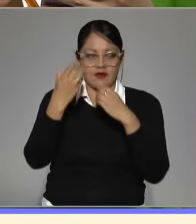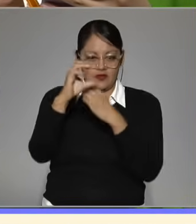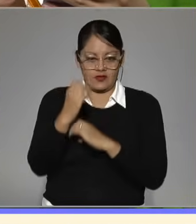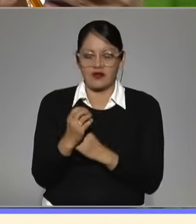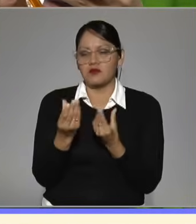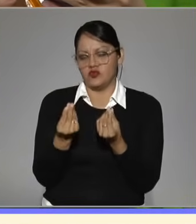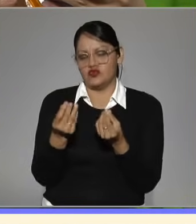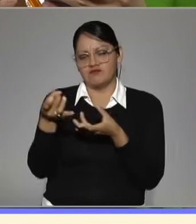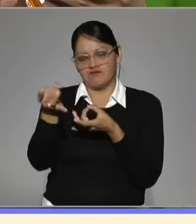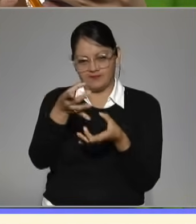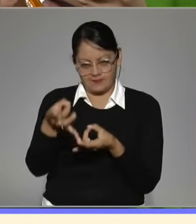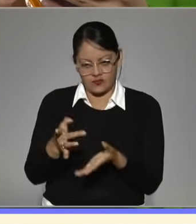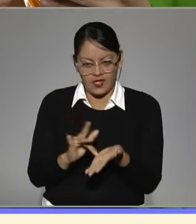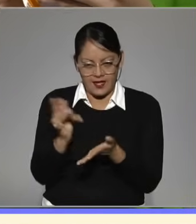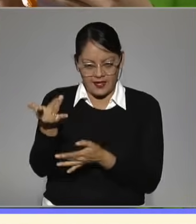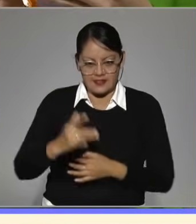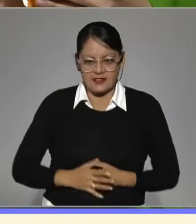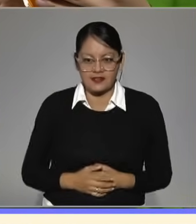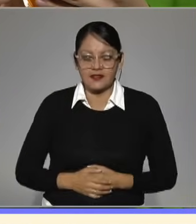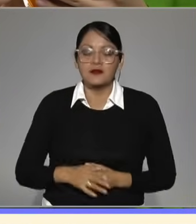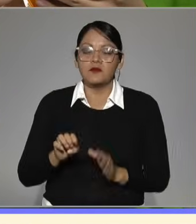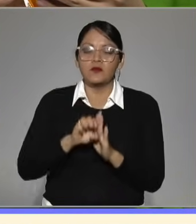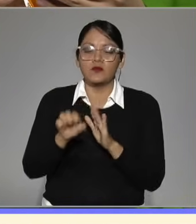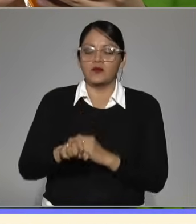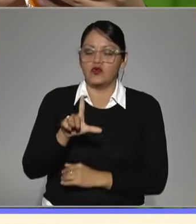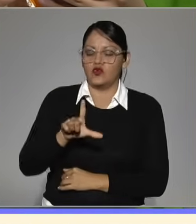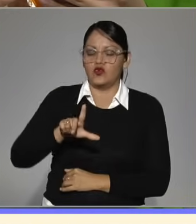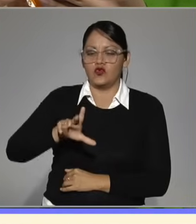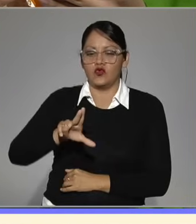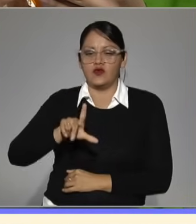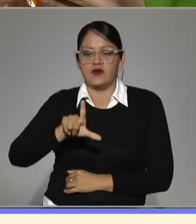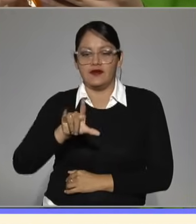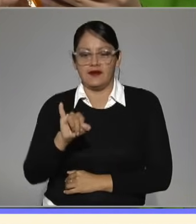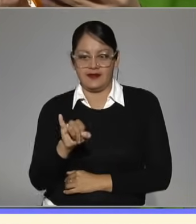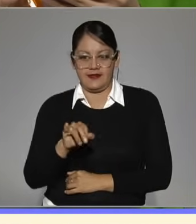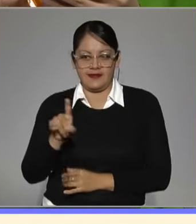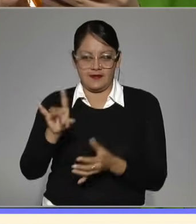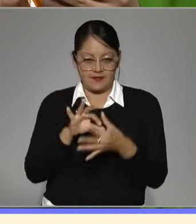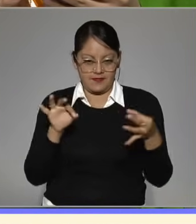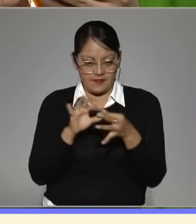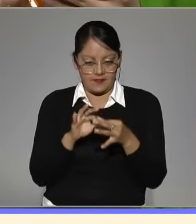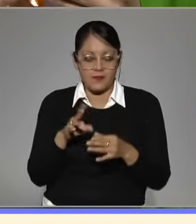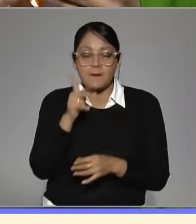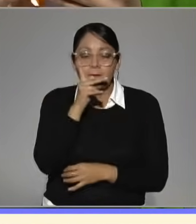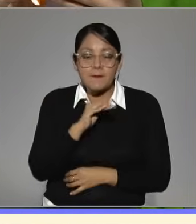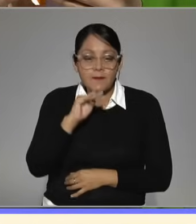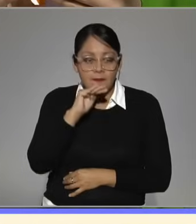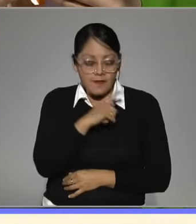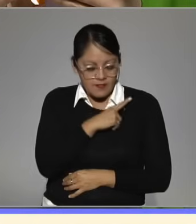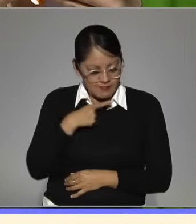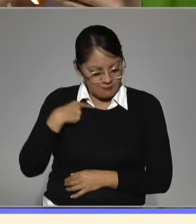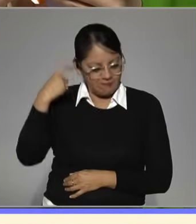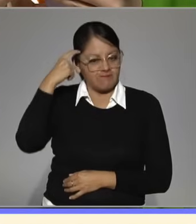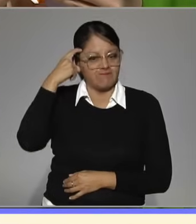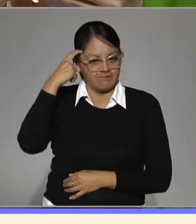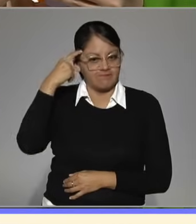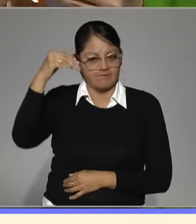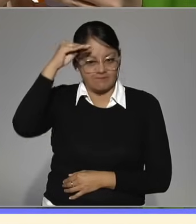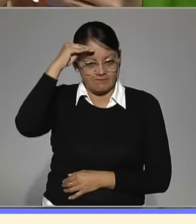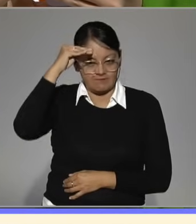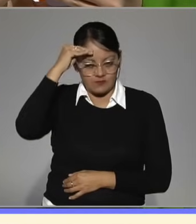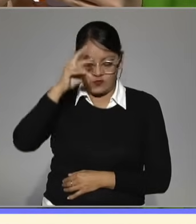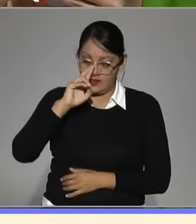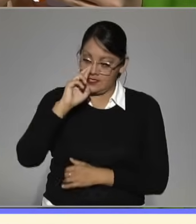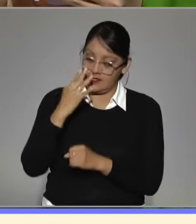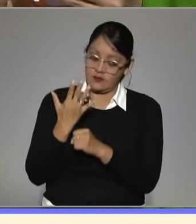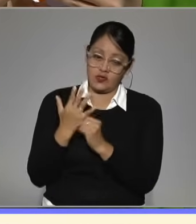gracias. Por ejemplo, aquí nos dice Luli, que los padres sean conscientes de que la gran responsabilidad